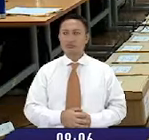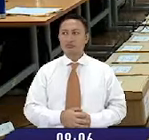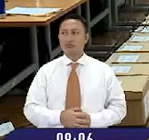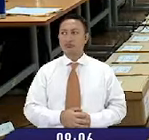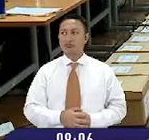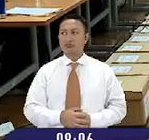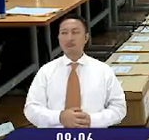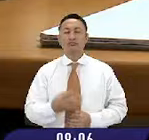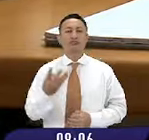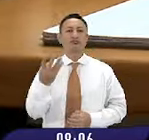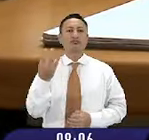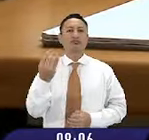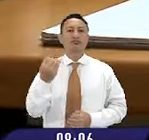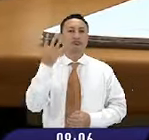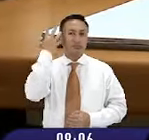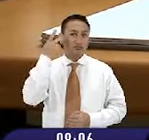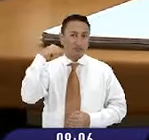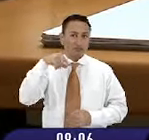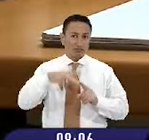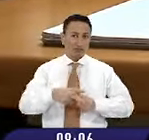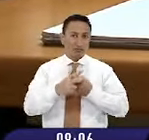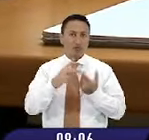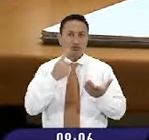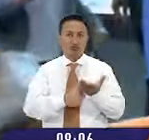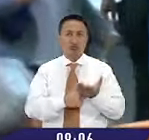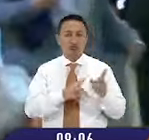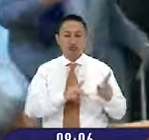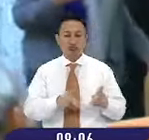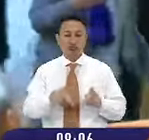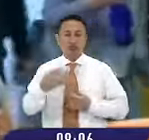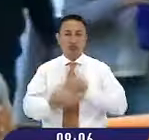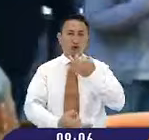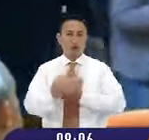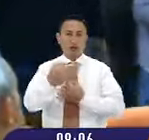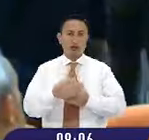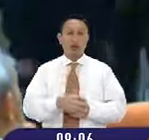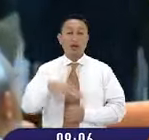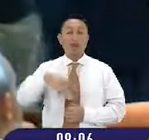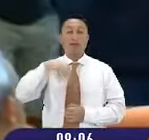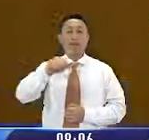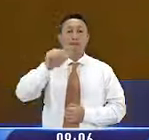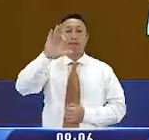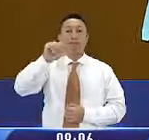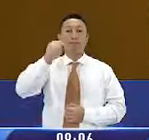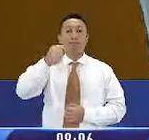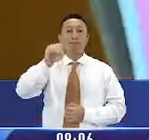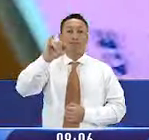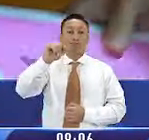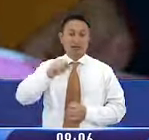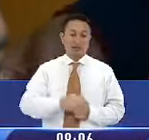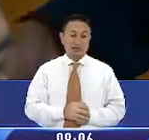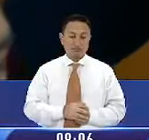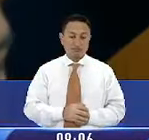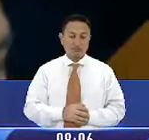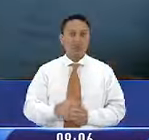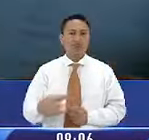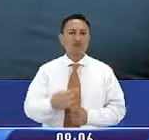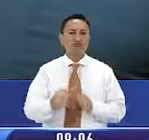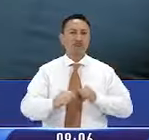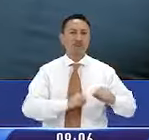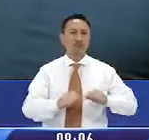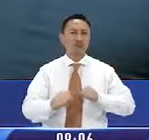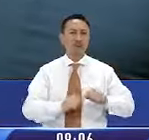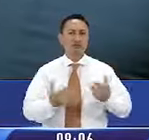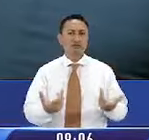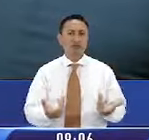En 14 días se llevará a cabo la audiencia preparatoria de juicio del caso Metástasis. Y esta diligencia judicial se